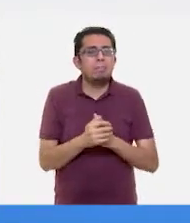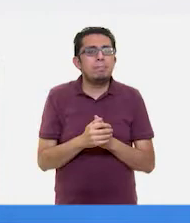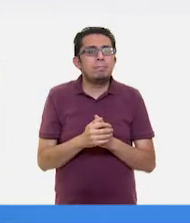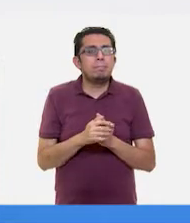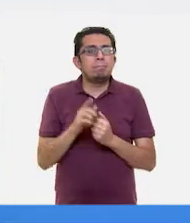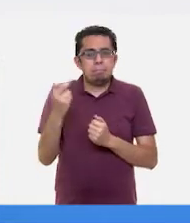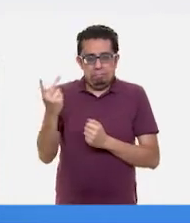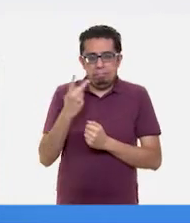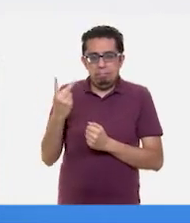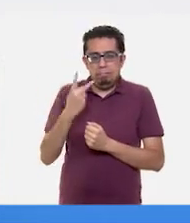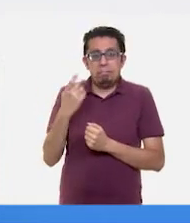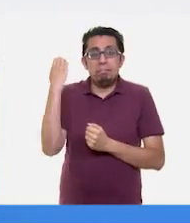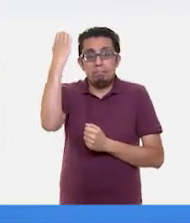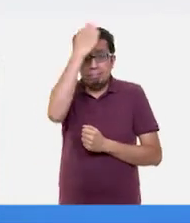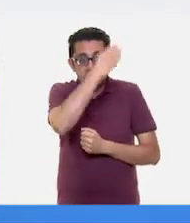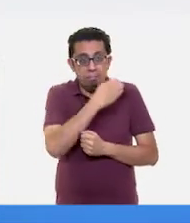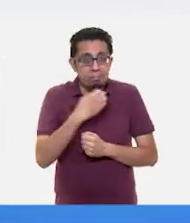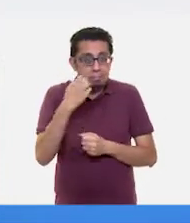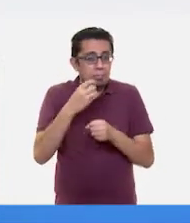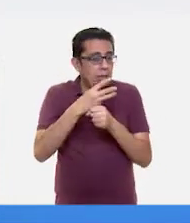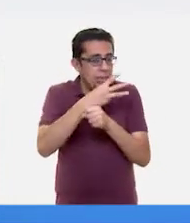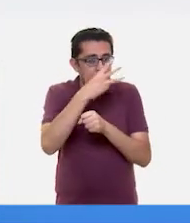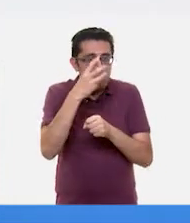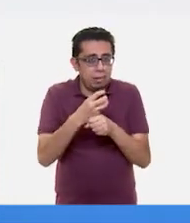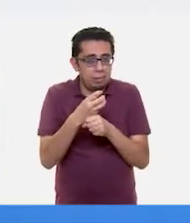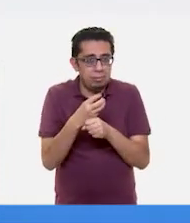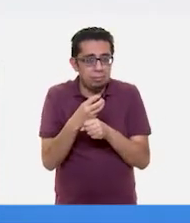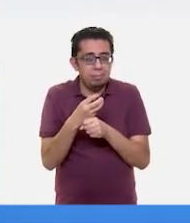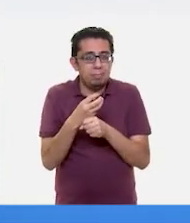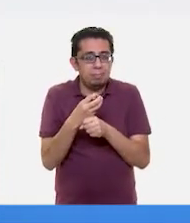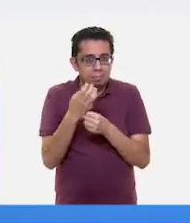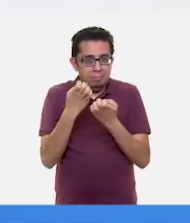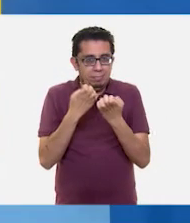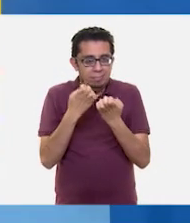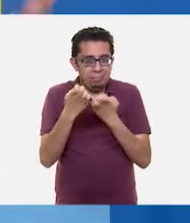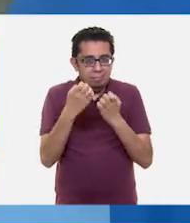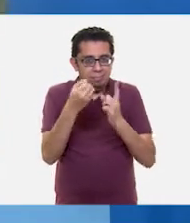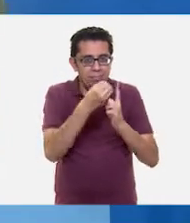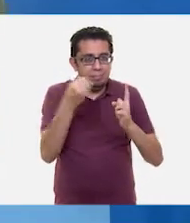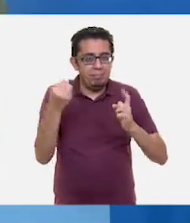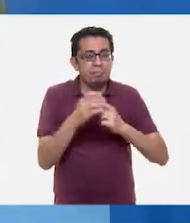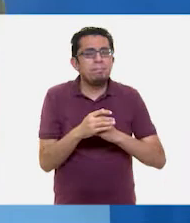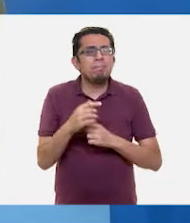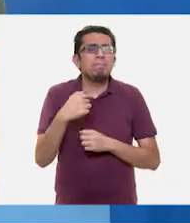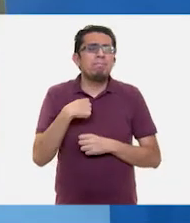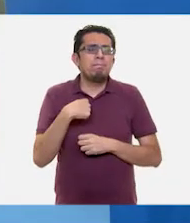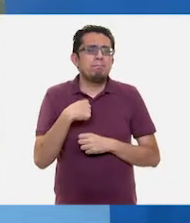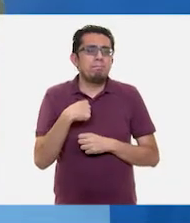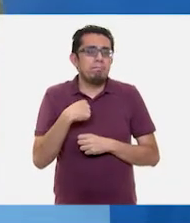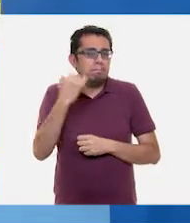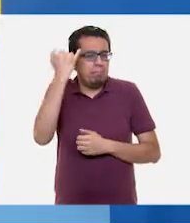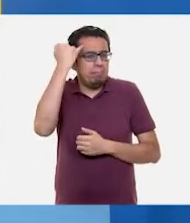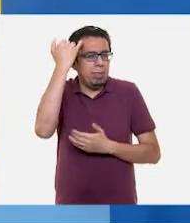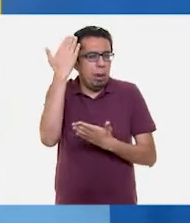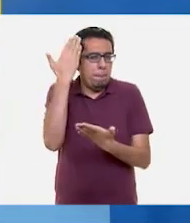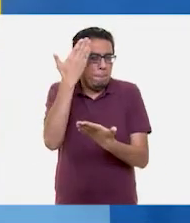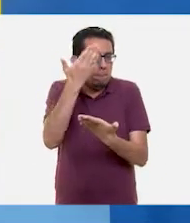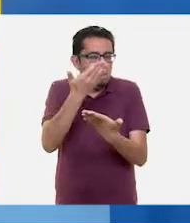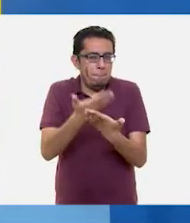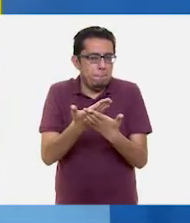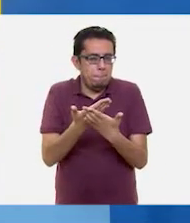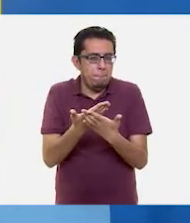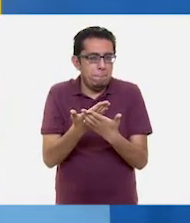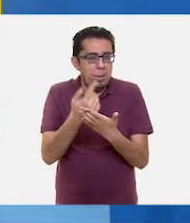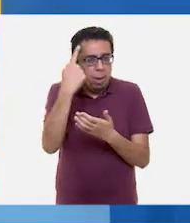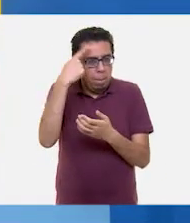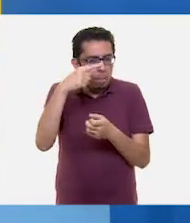yo analizaremos la tercera sucesión. Adelante, María. Yo tengo una propuesta de patrón o regularidad